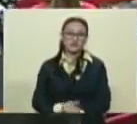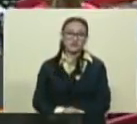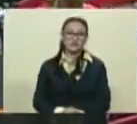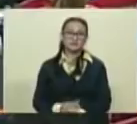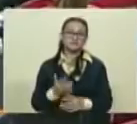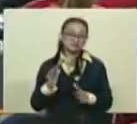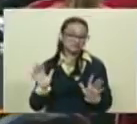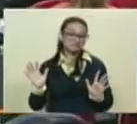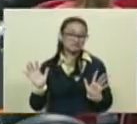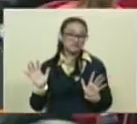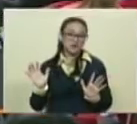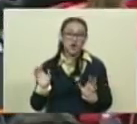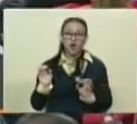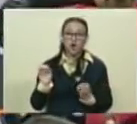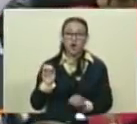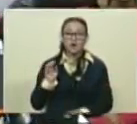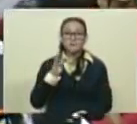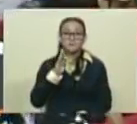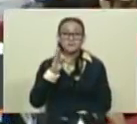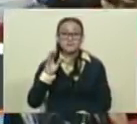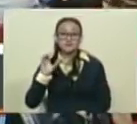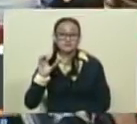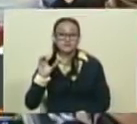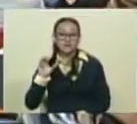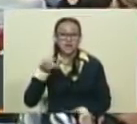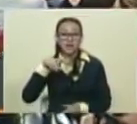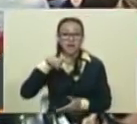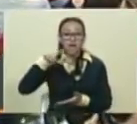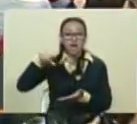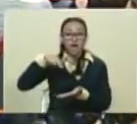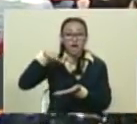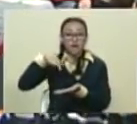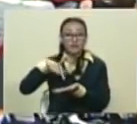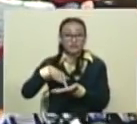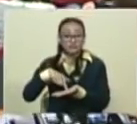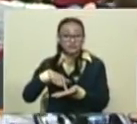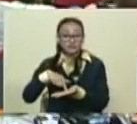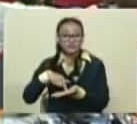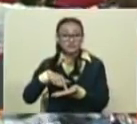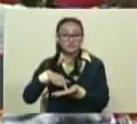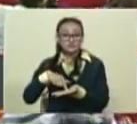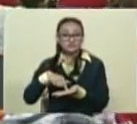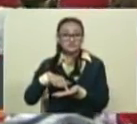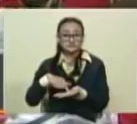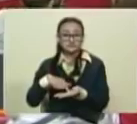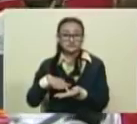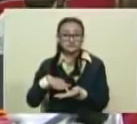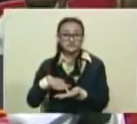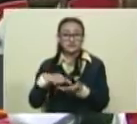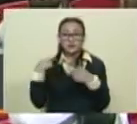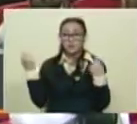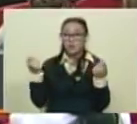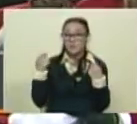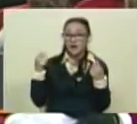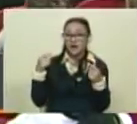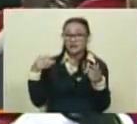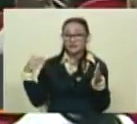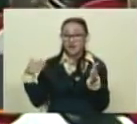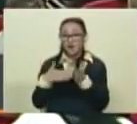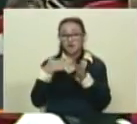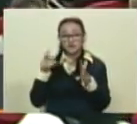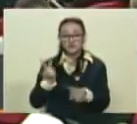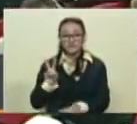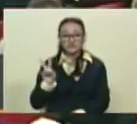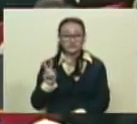Quizás, ¿verdad? O por la BBC de Londres, que se ha convertido en el aparato de propaganda para la invasión de